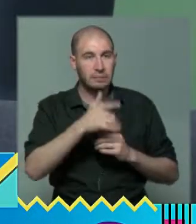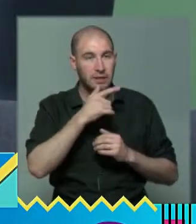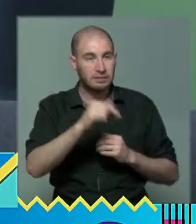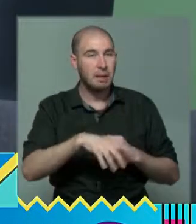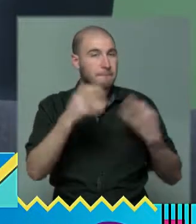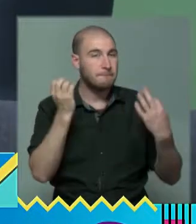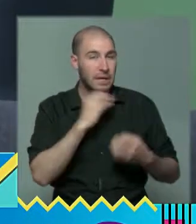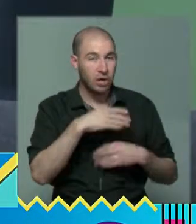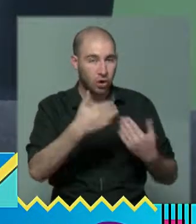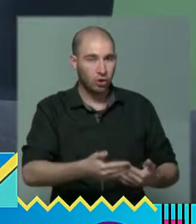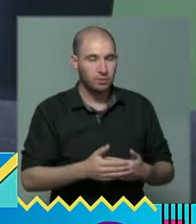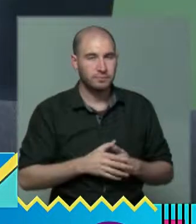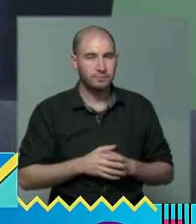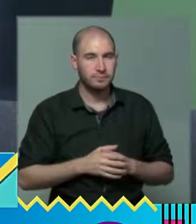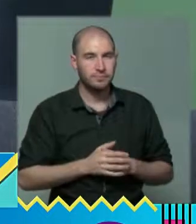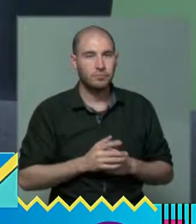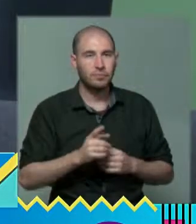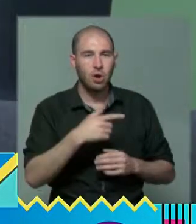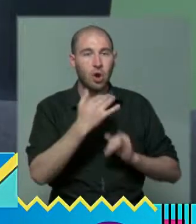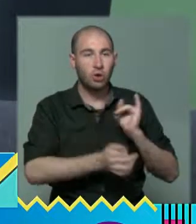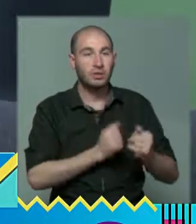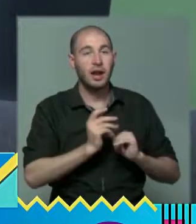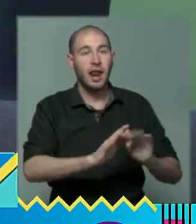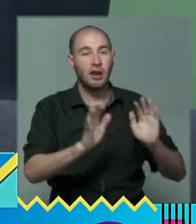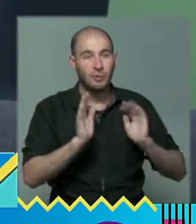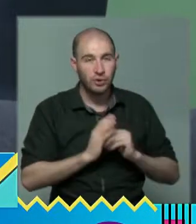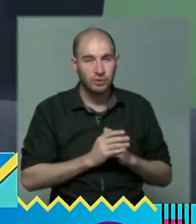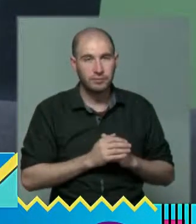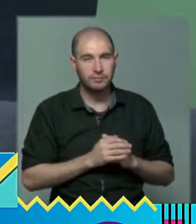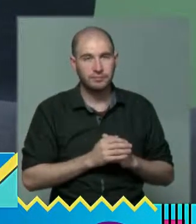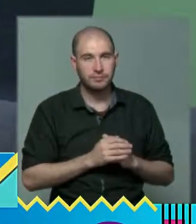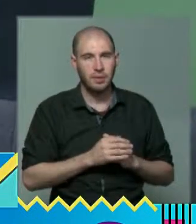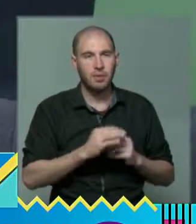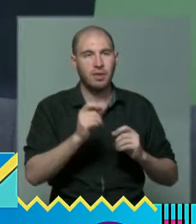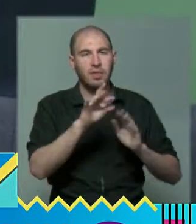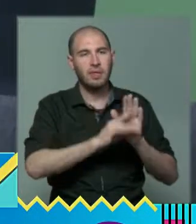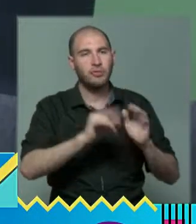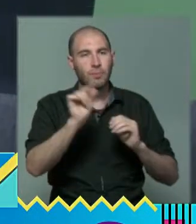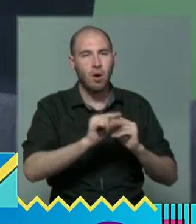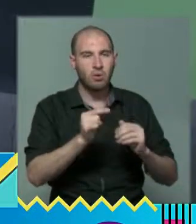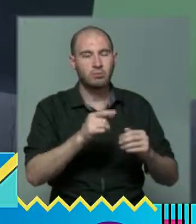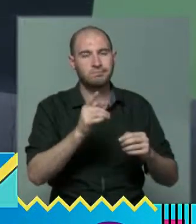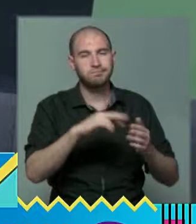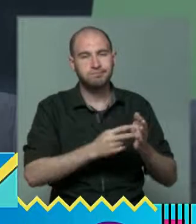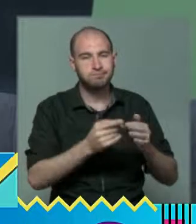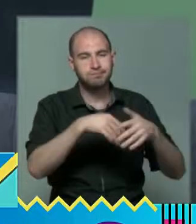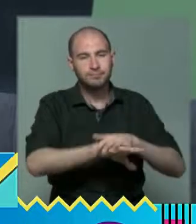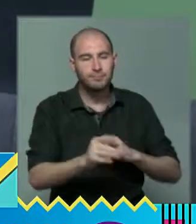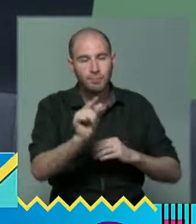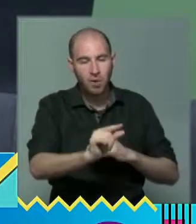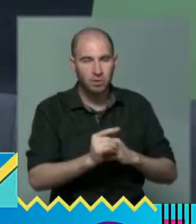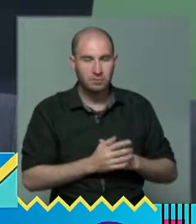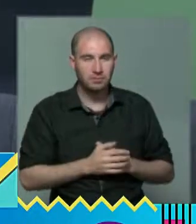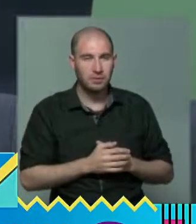más efectivo, y estamos hablando de que tal vez por los bajos números que hay de reinserción y demás, nos preguntábamos